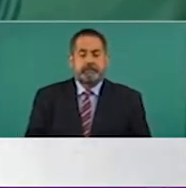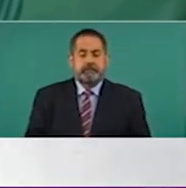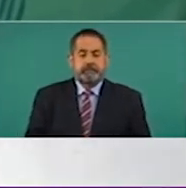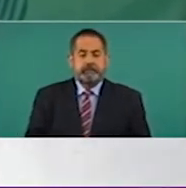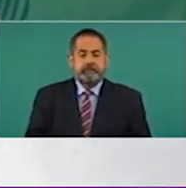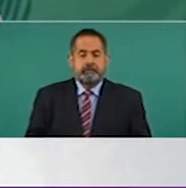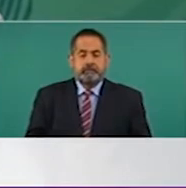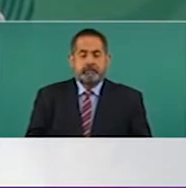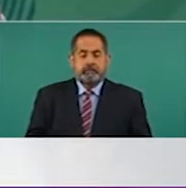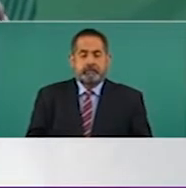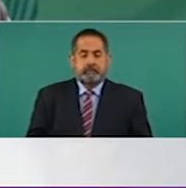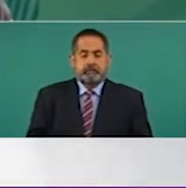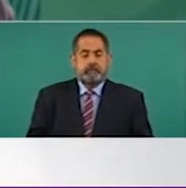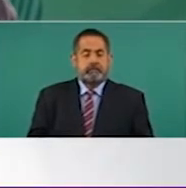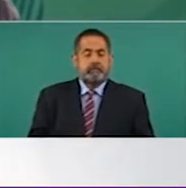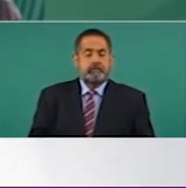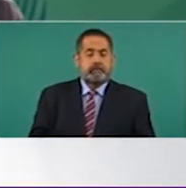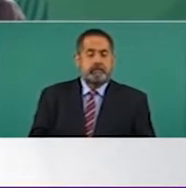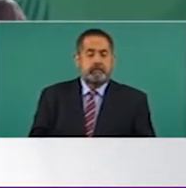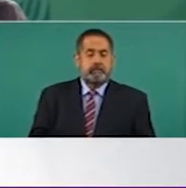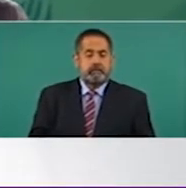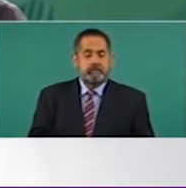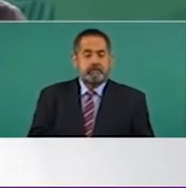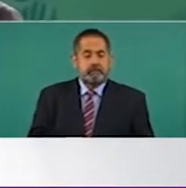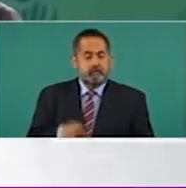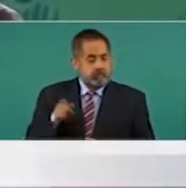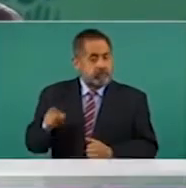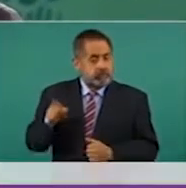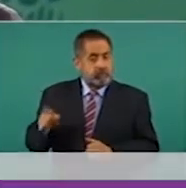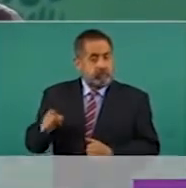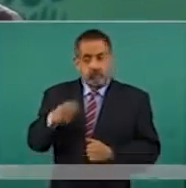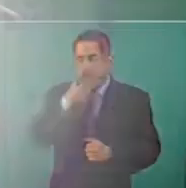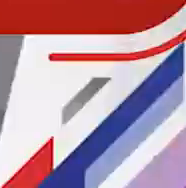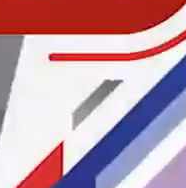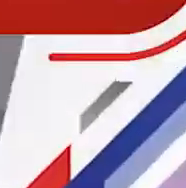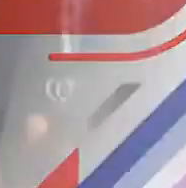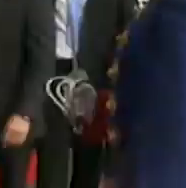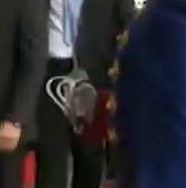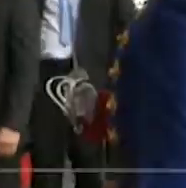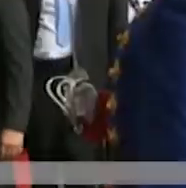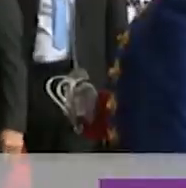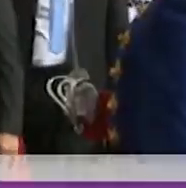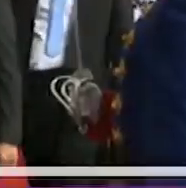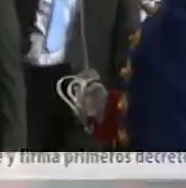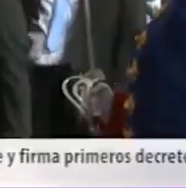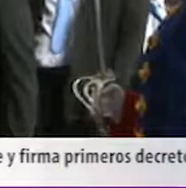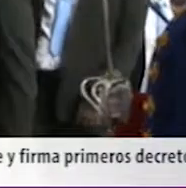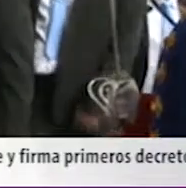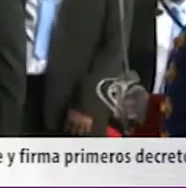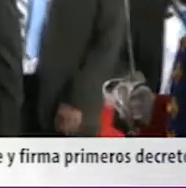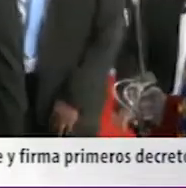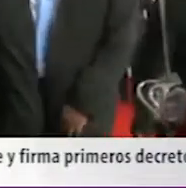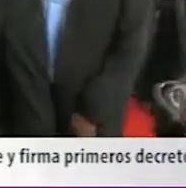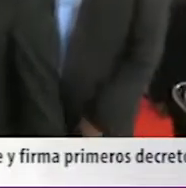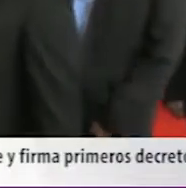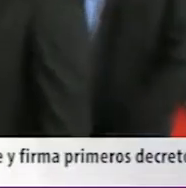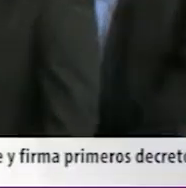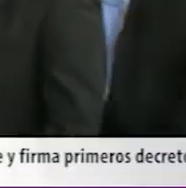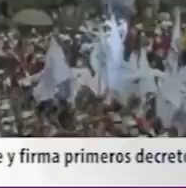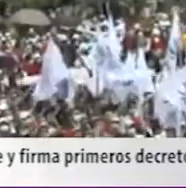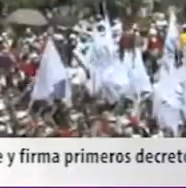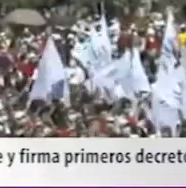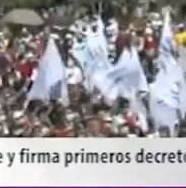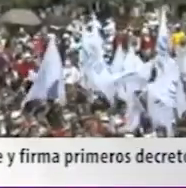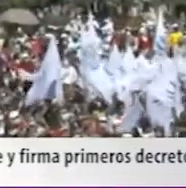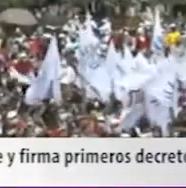Palacio Nacional al enviar el pésame a los deudos de la hoy Oxisa. El presidente de Ecuador, Guillermo